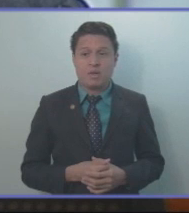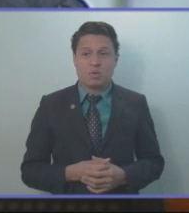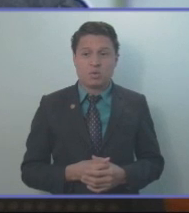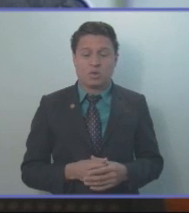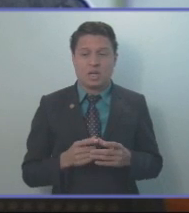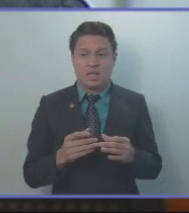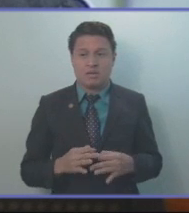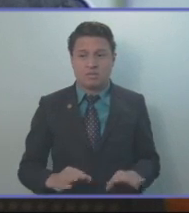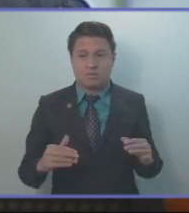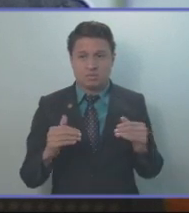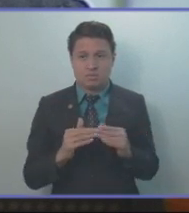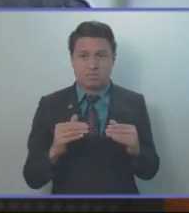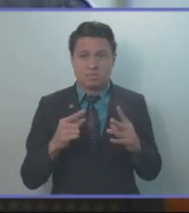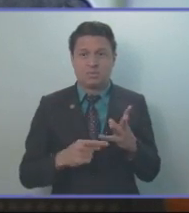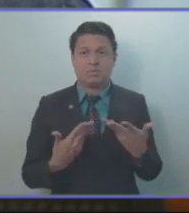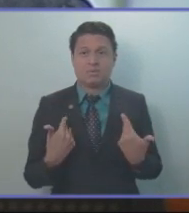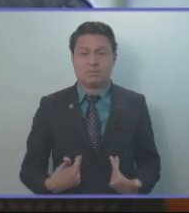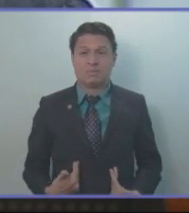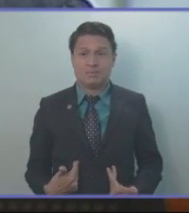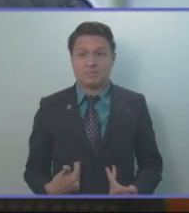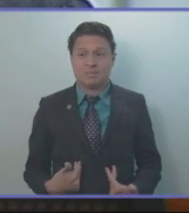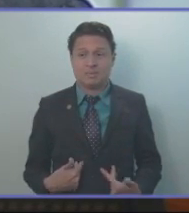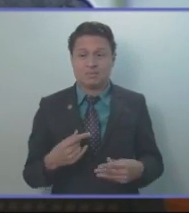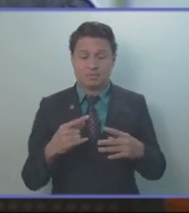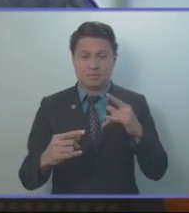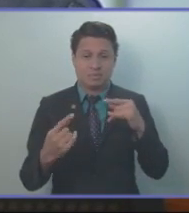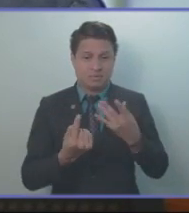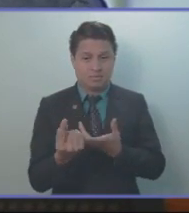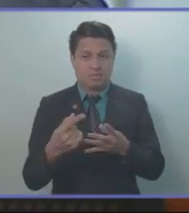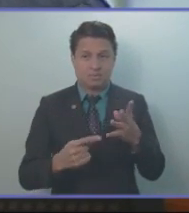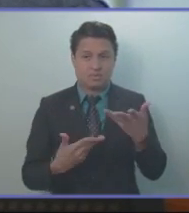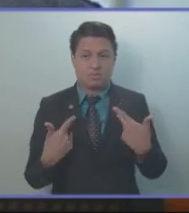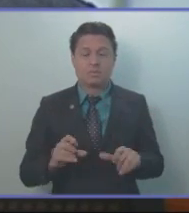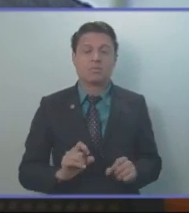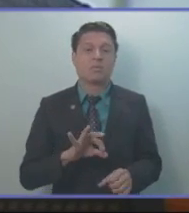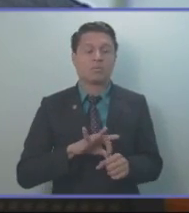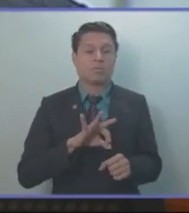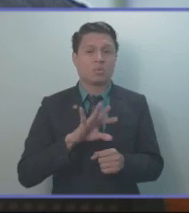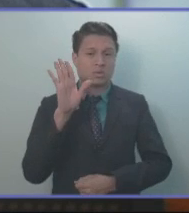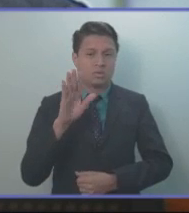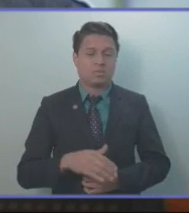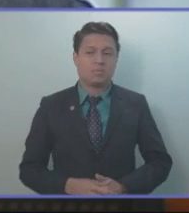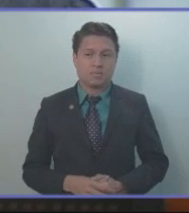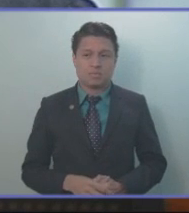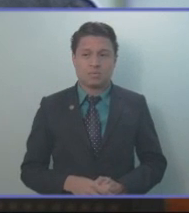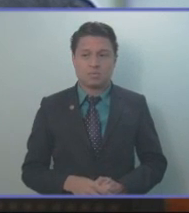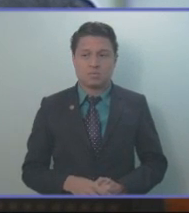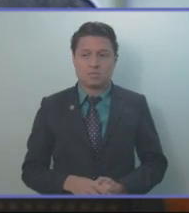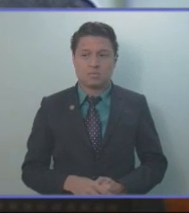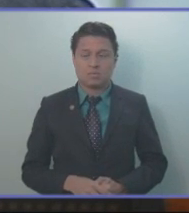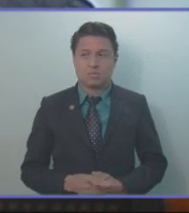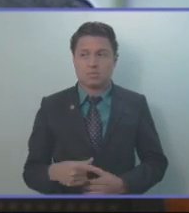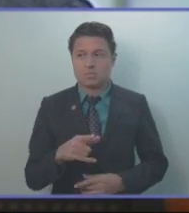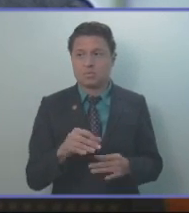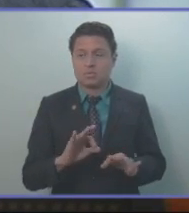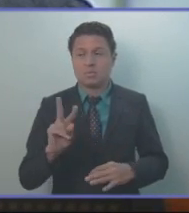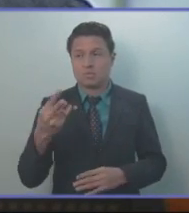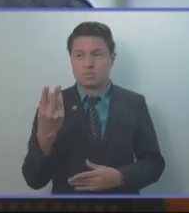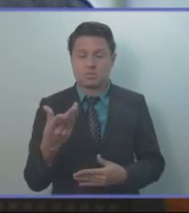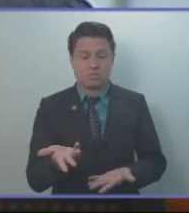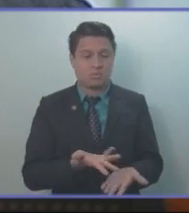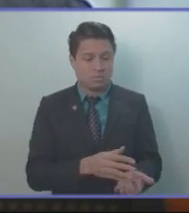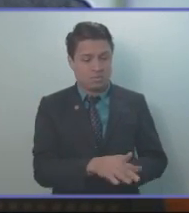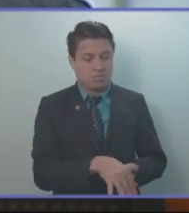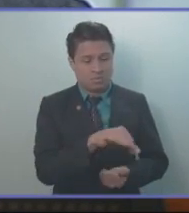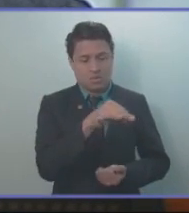y ejerzan su derecho y deber democrático de votar. En el segundo de los expedientes se